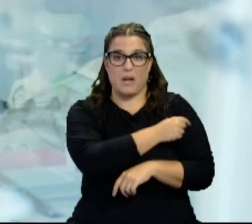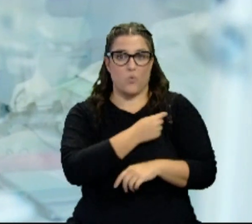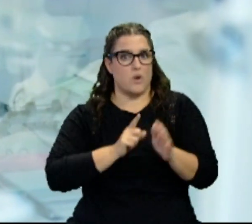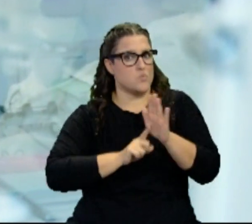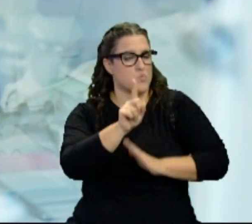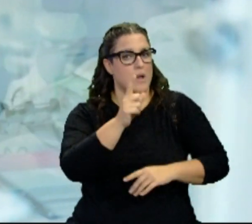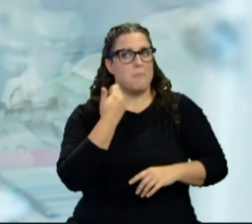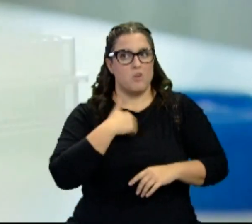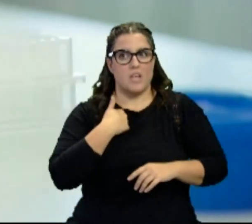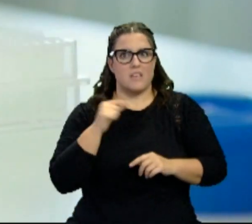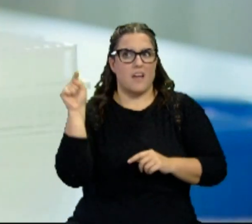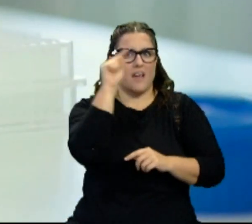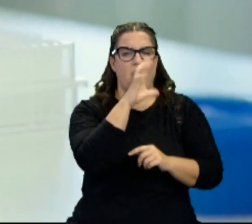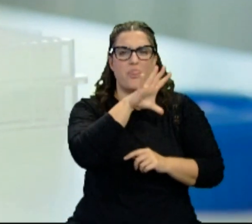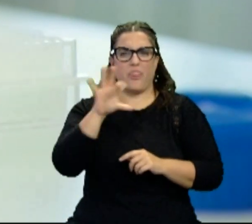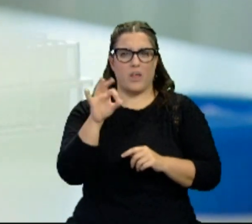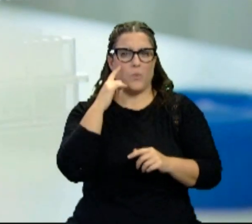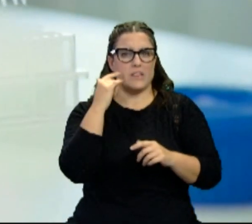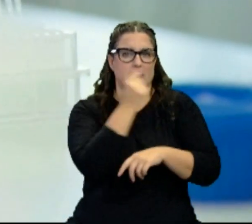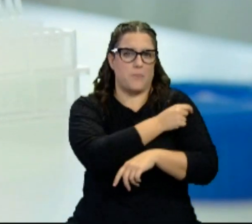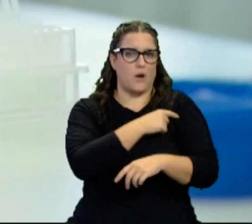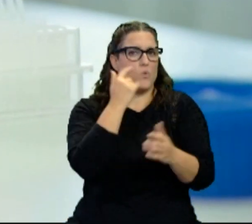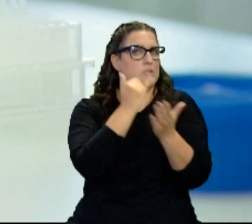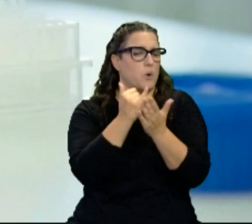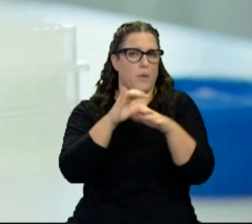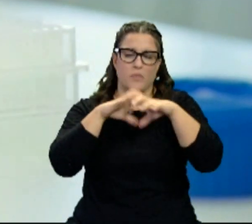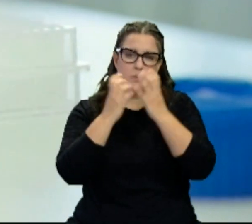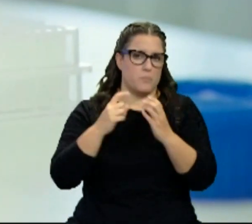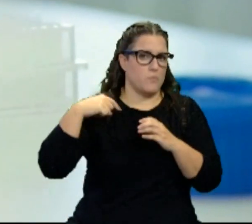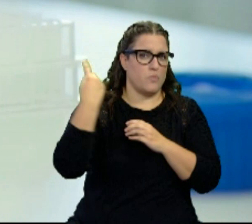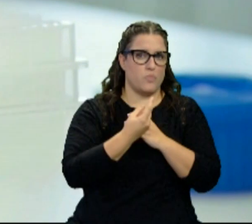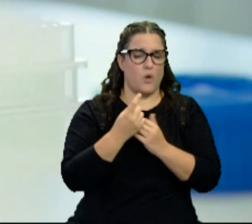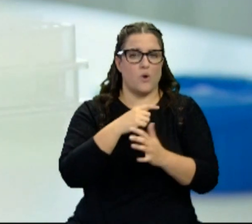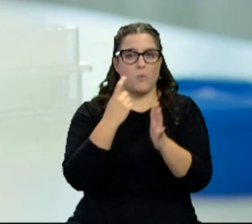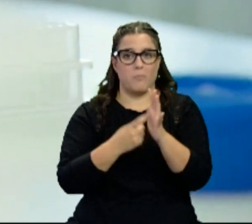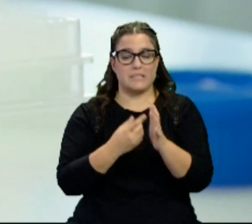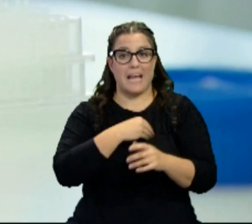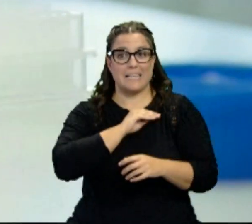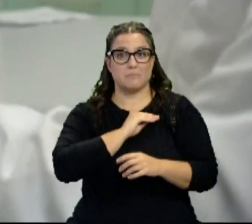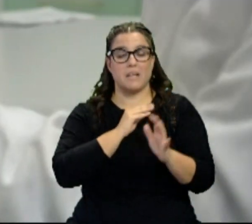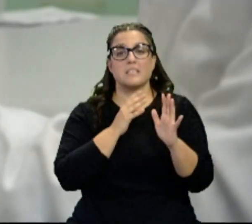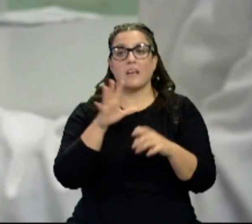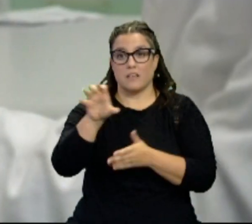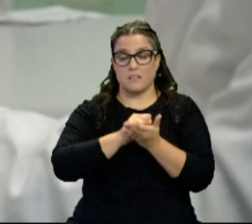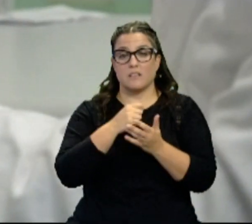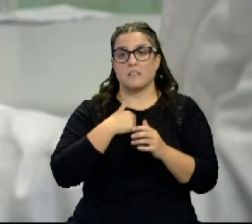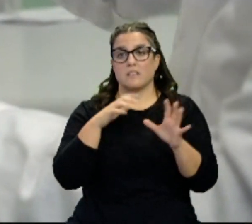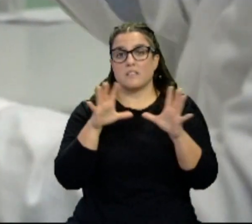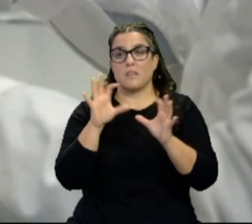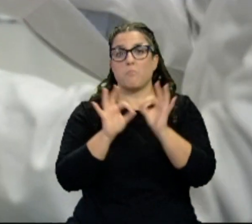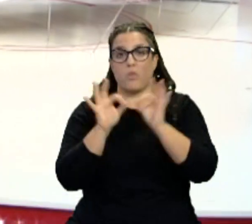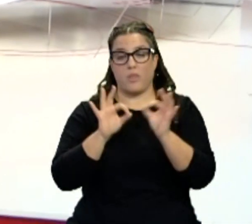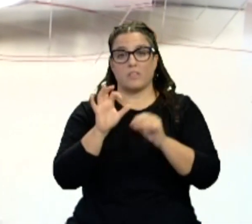50 vacunas en desarrollo que ya se están probando por todo el mundo. A España le corresponderá un 10% de las dosis comprometidas por la Unión